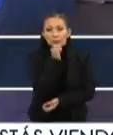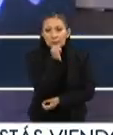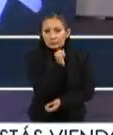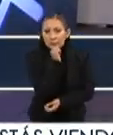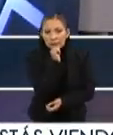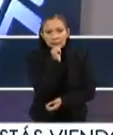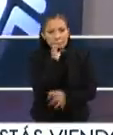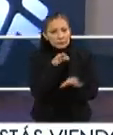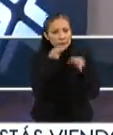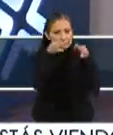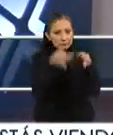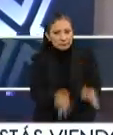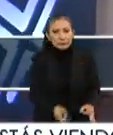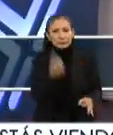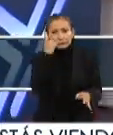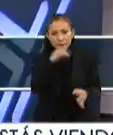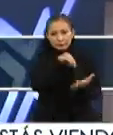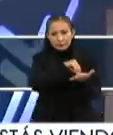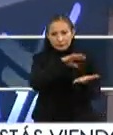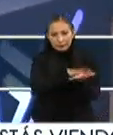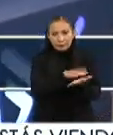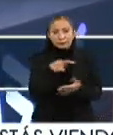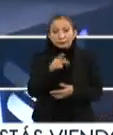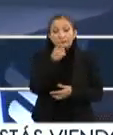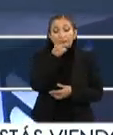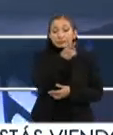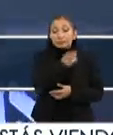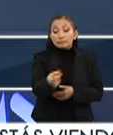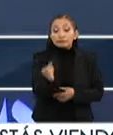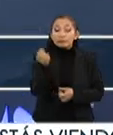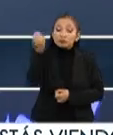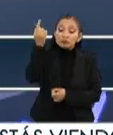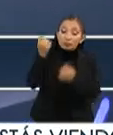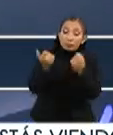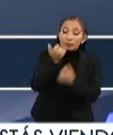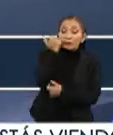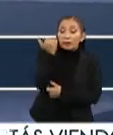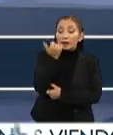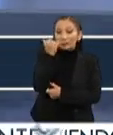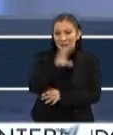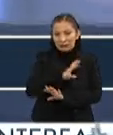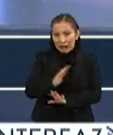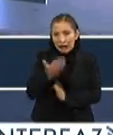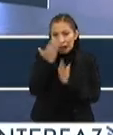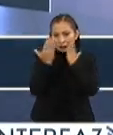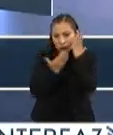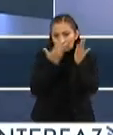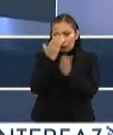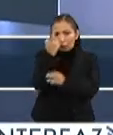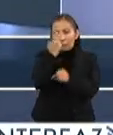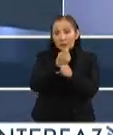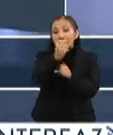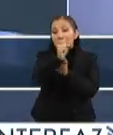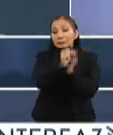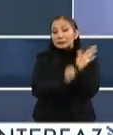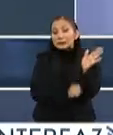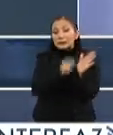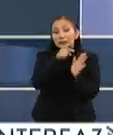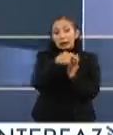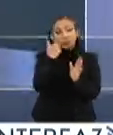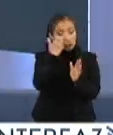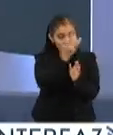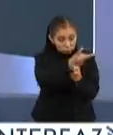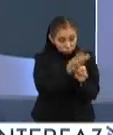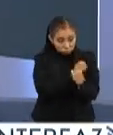no está oficializado. Lo que se comenta es que aquellos alumnos que se encuentran ya en el primer semestre se les hará